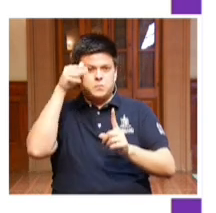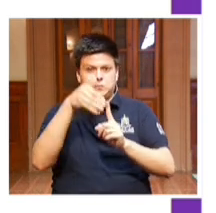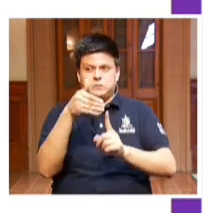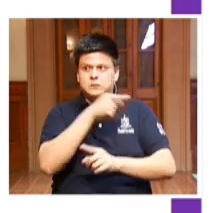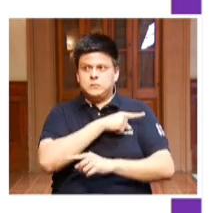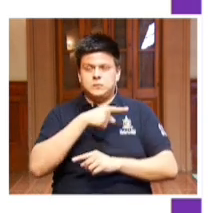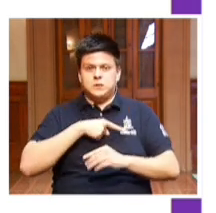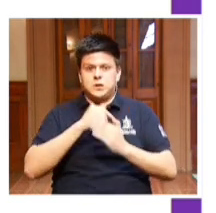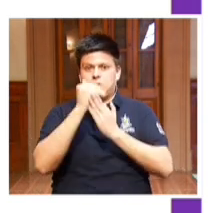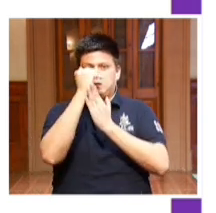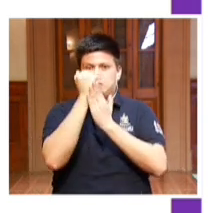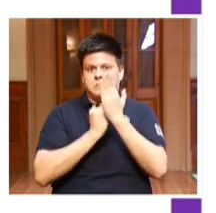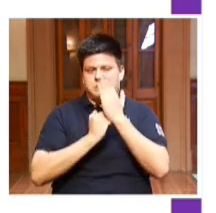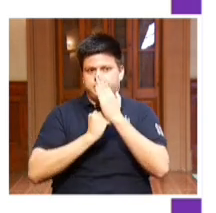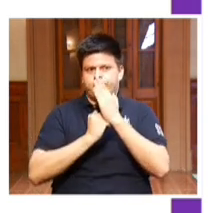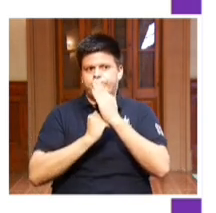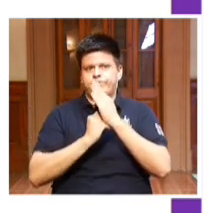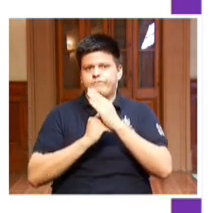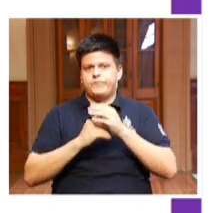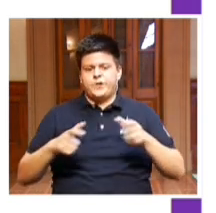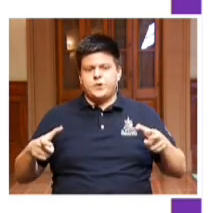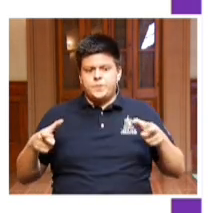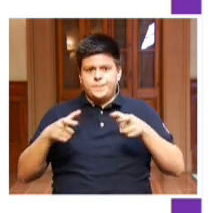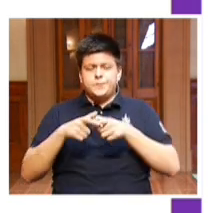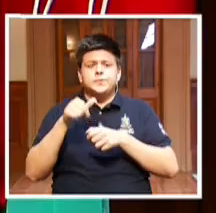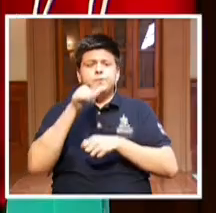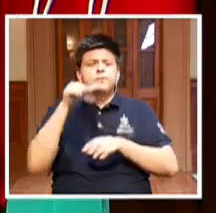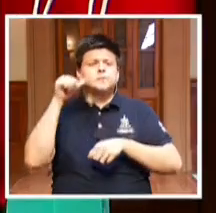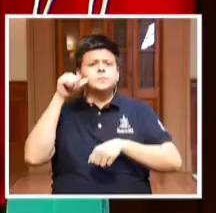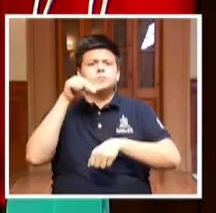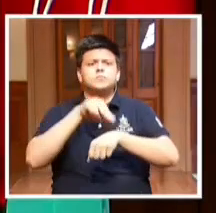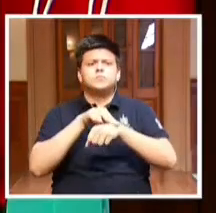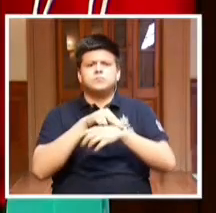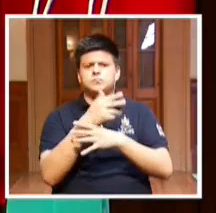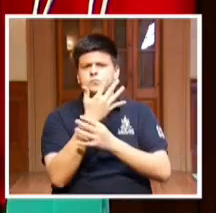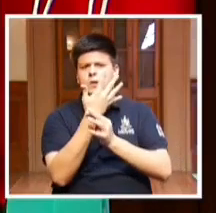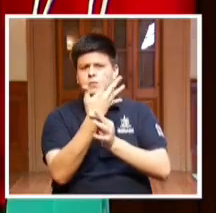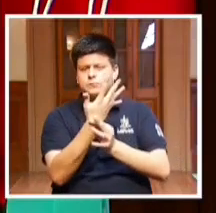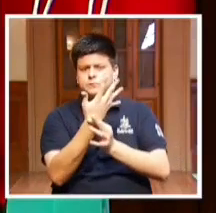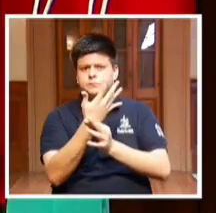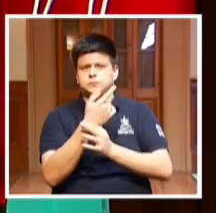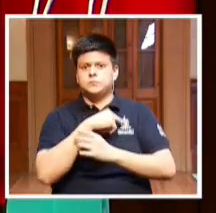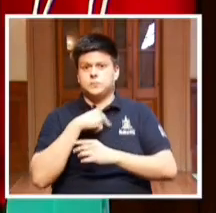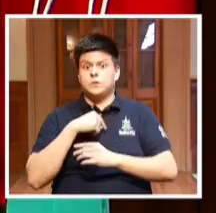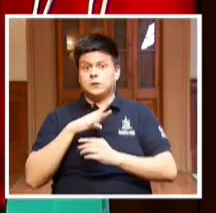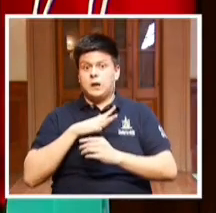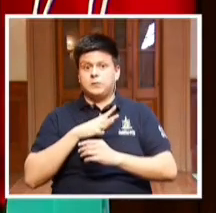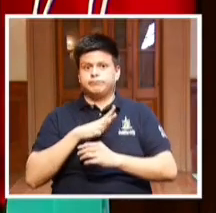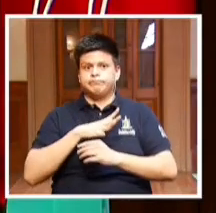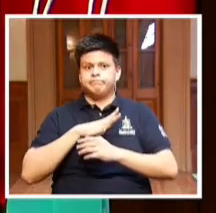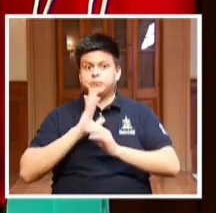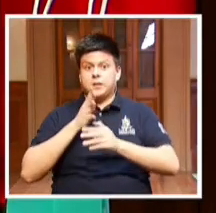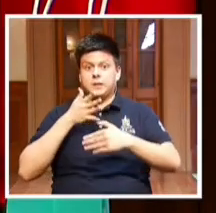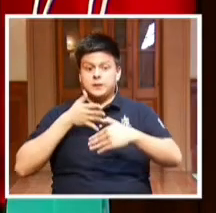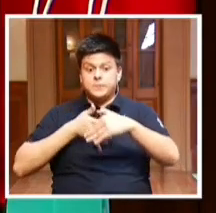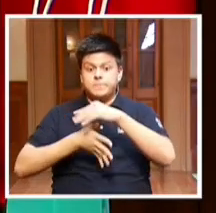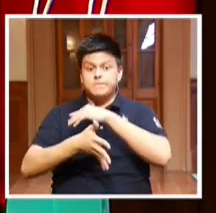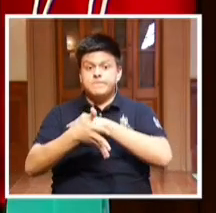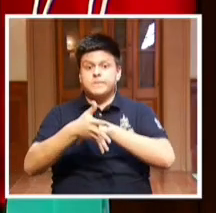bajar esa cifra. Vamos bien, ayer el doctor les decía, vemos una luz al final del